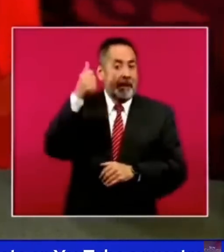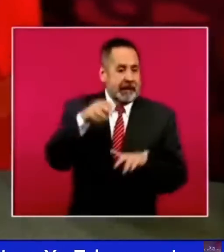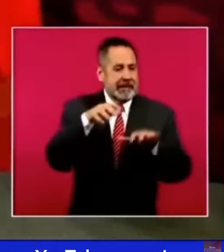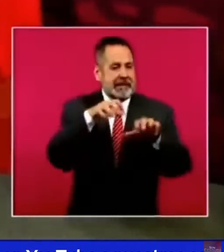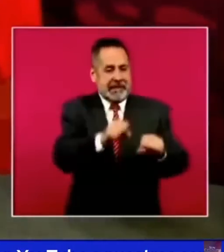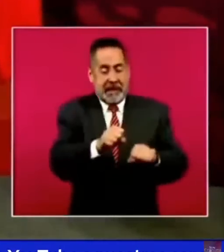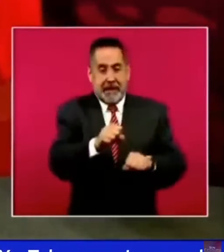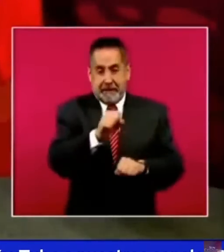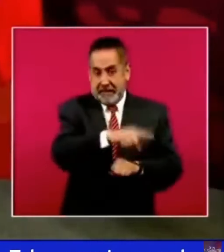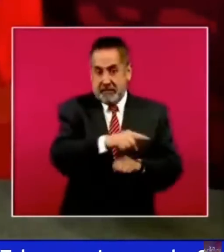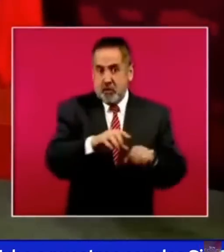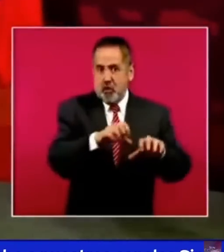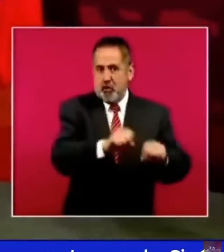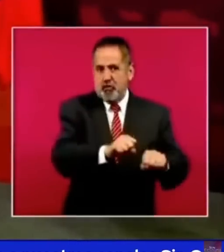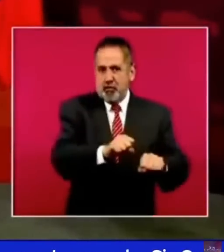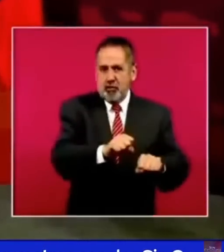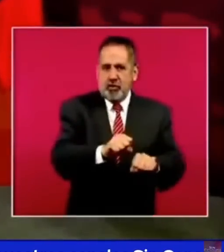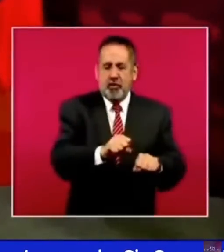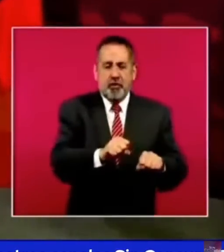a